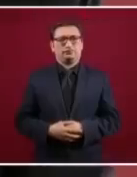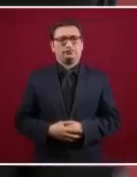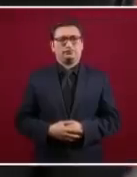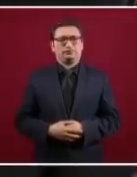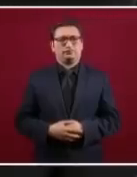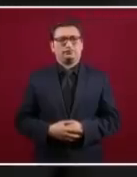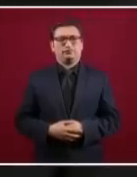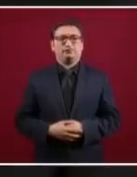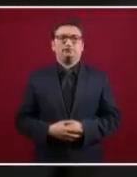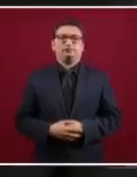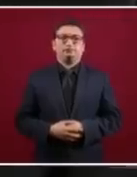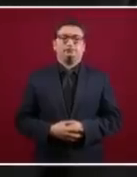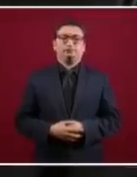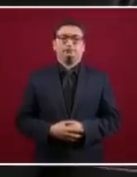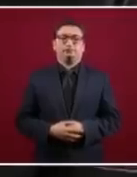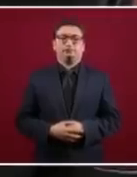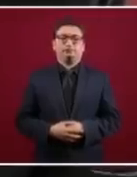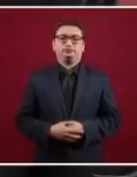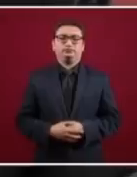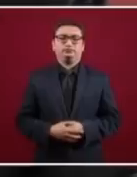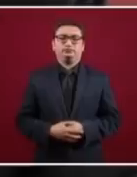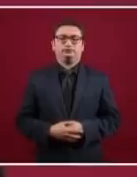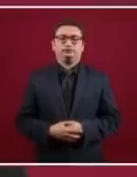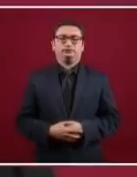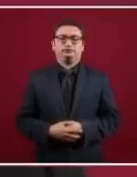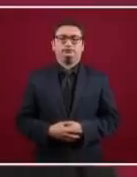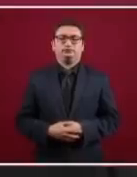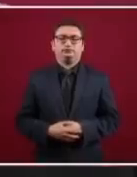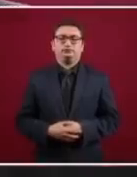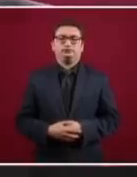es la suma de